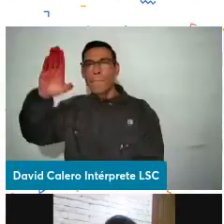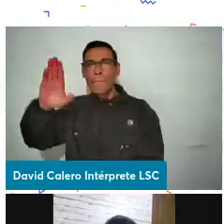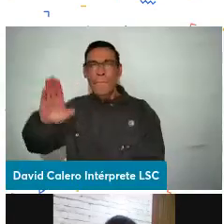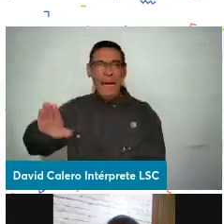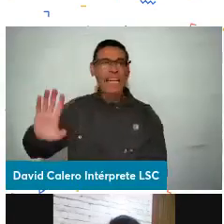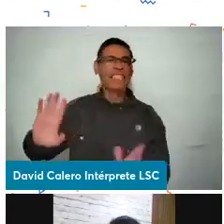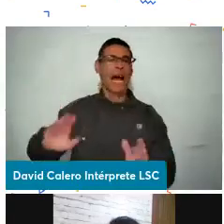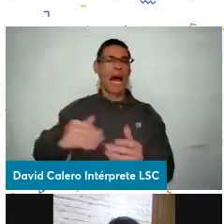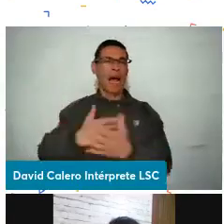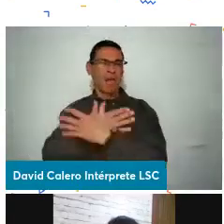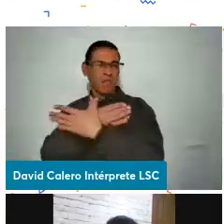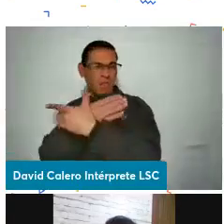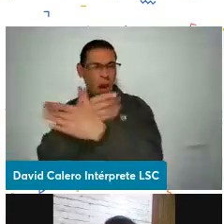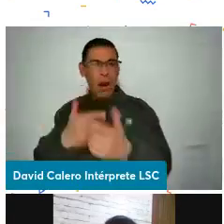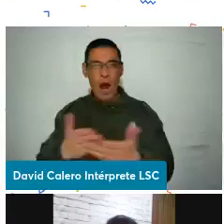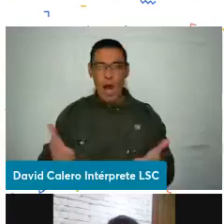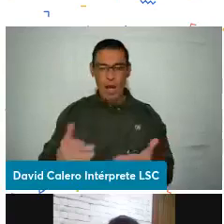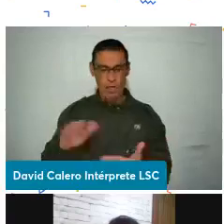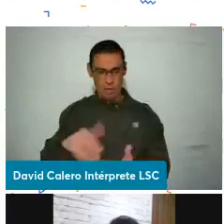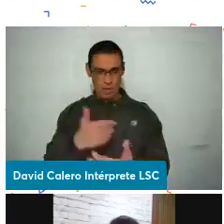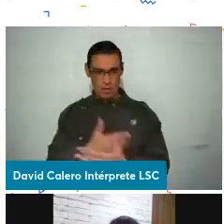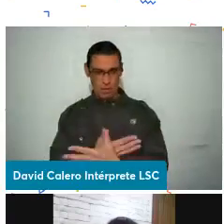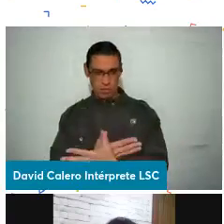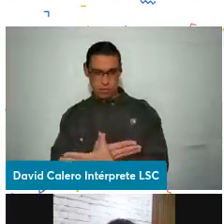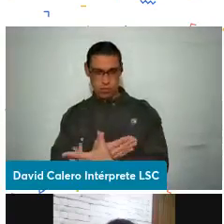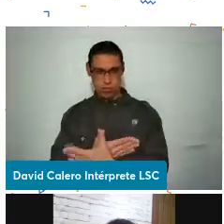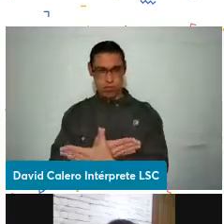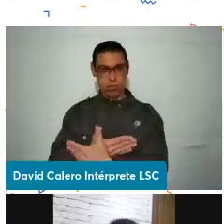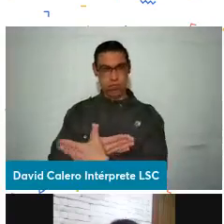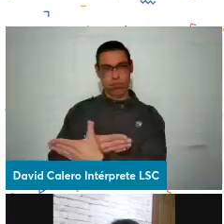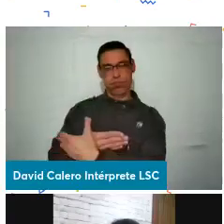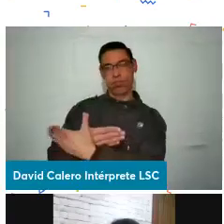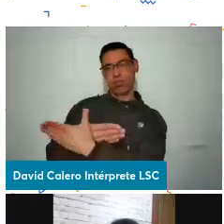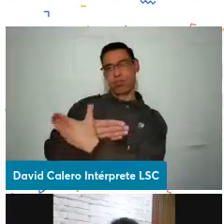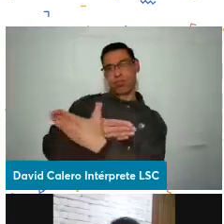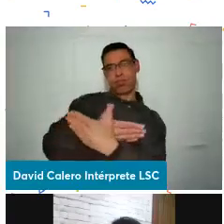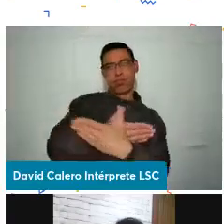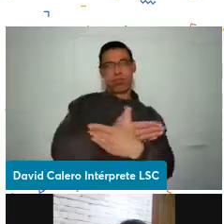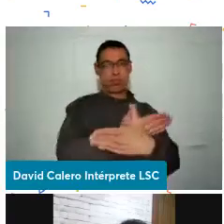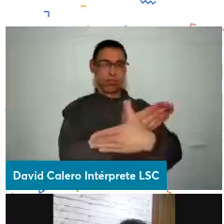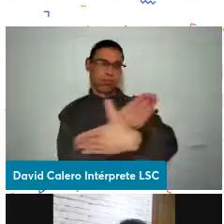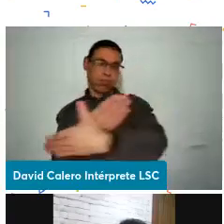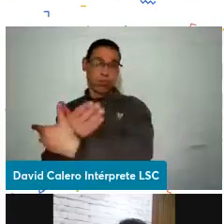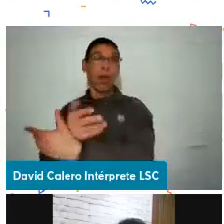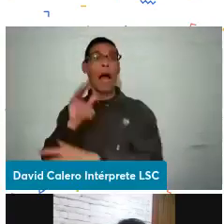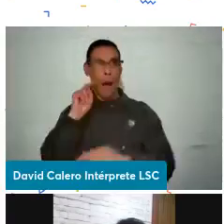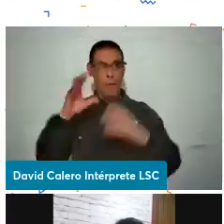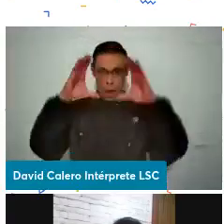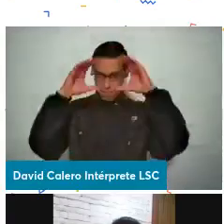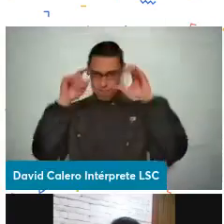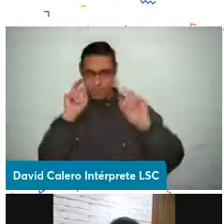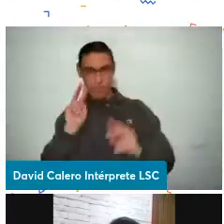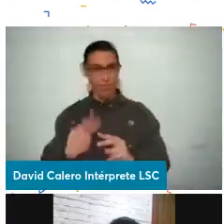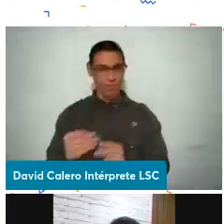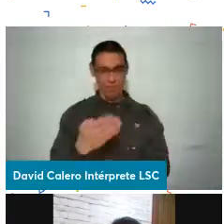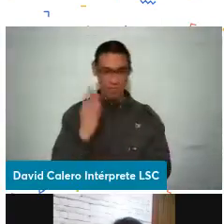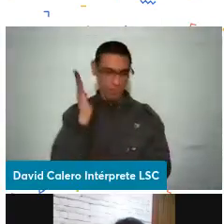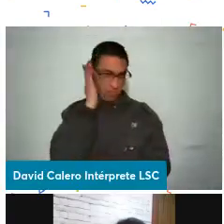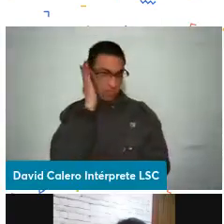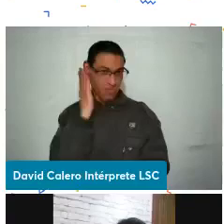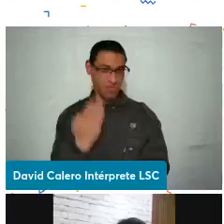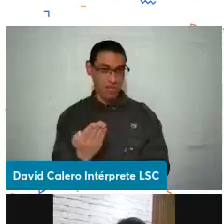y luego ven cómo la mariposa se va a desplazar por el hábitat como tal. Para esta aplicación también